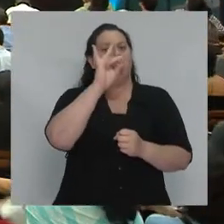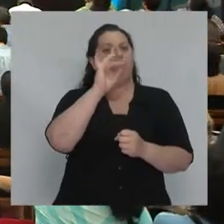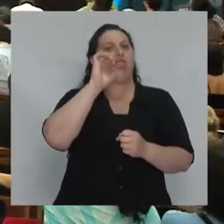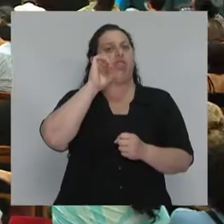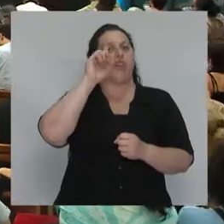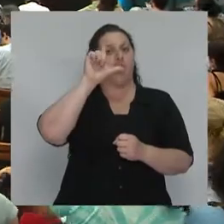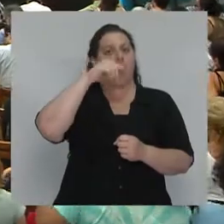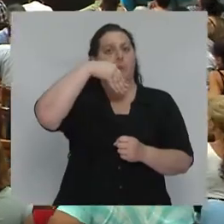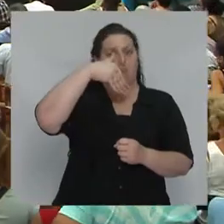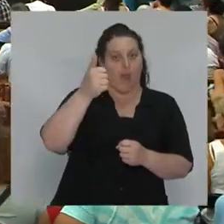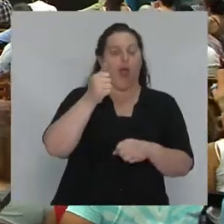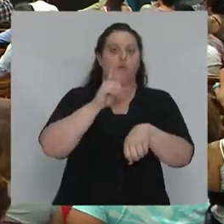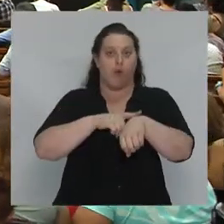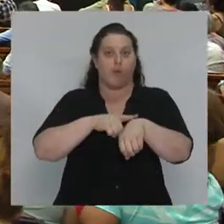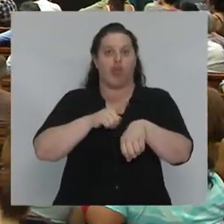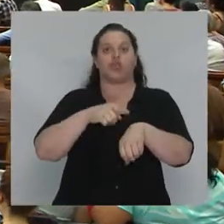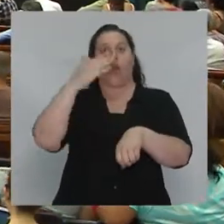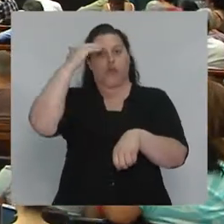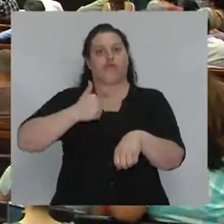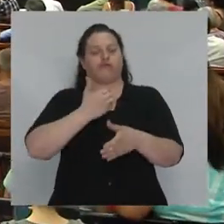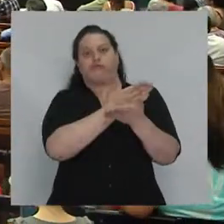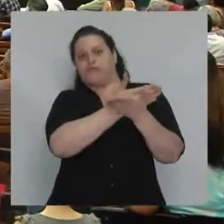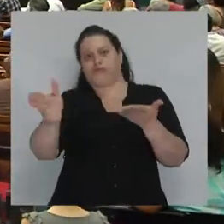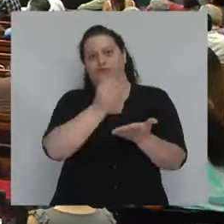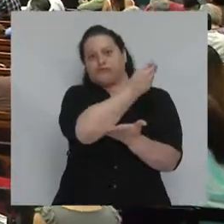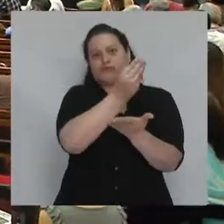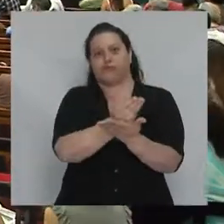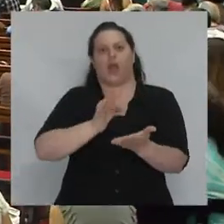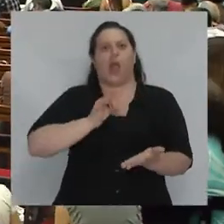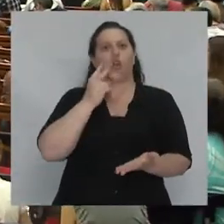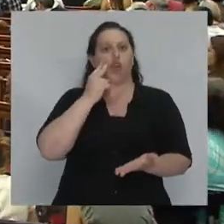institucional que la destituyó en el 2016.